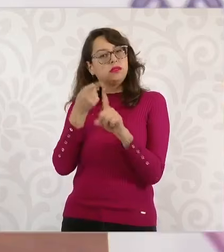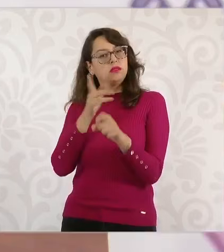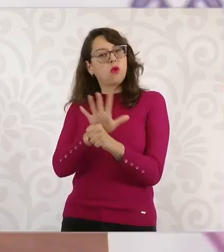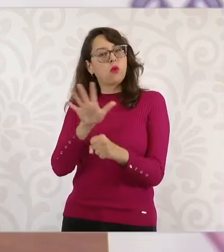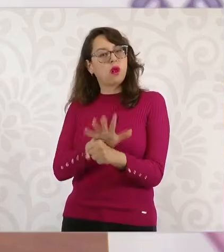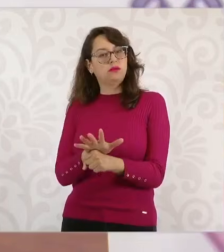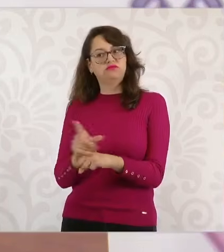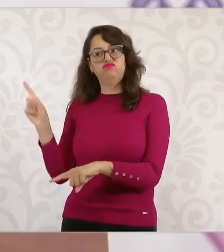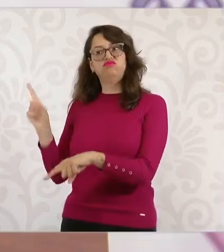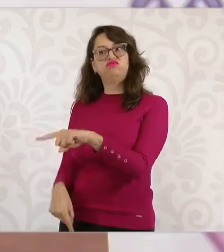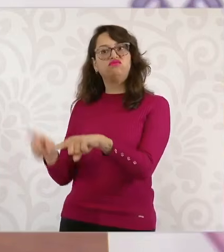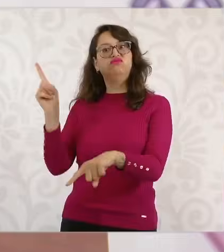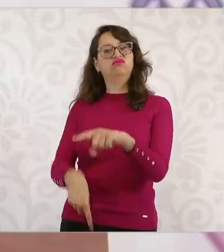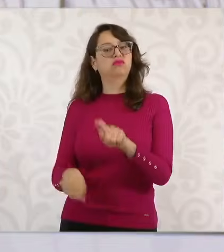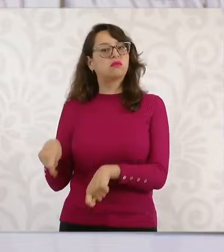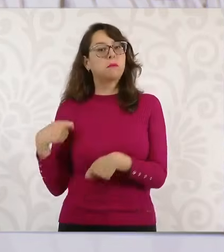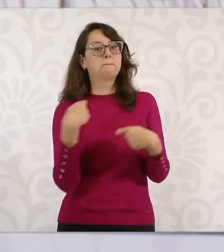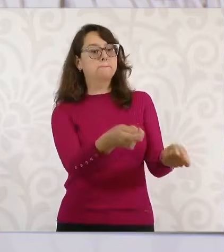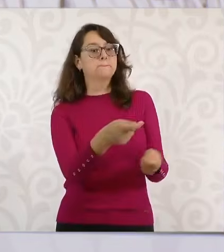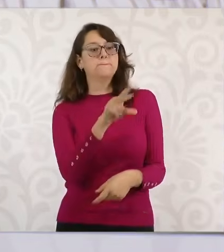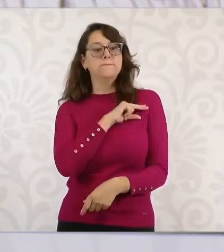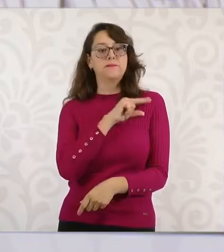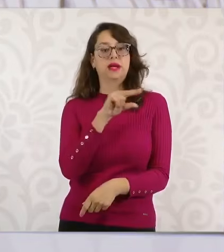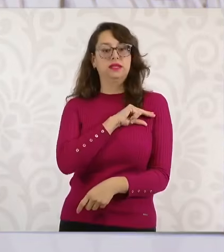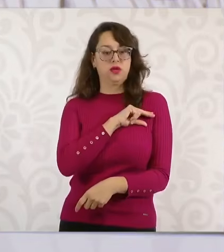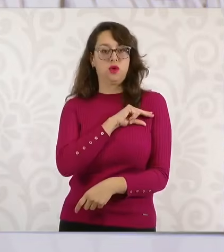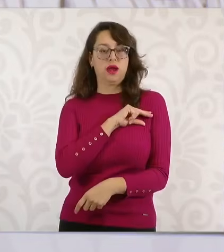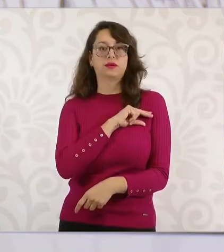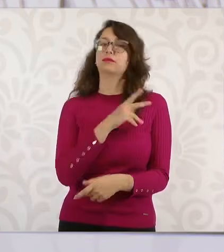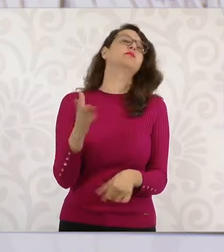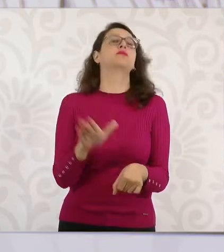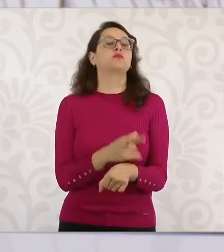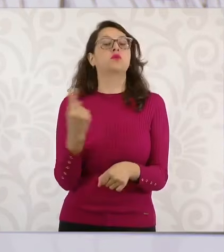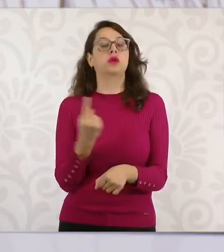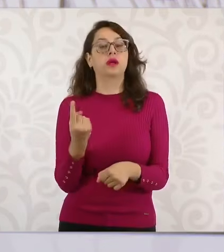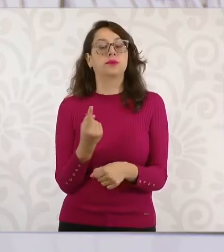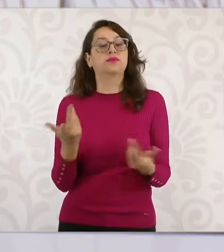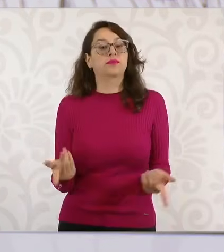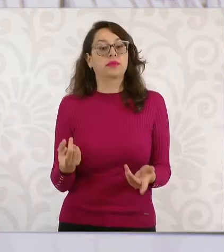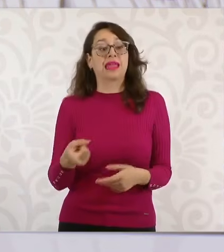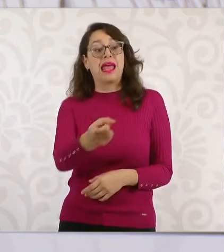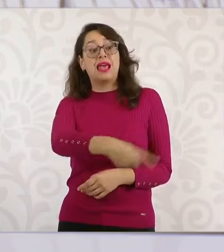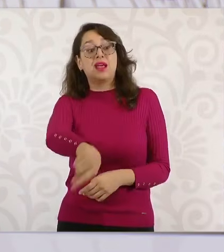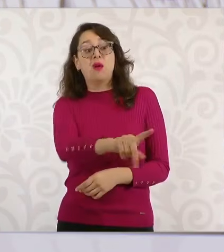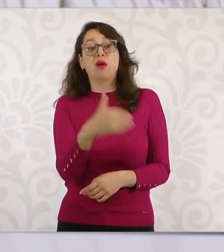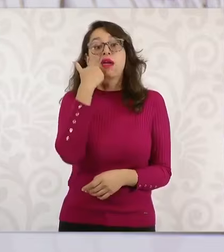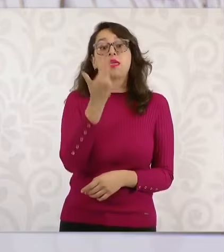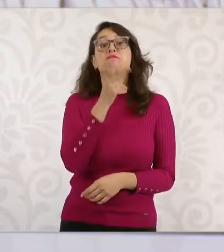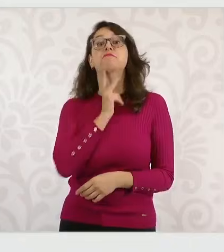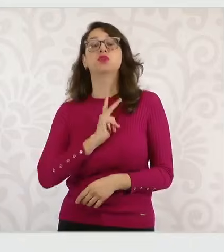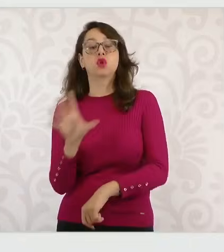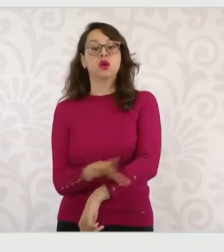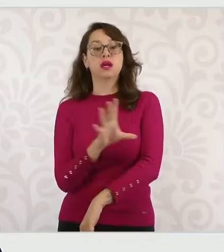habían podido hacer hasta el final de la privatización del petróleo y de la electricidad, lo